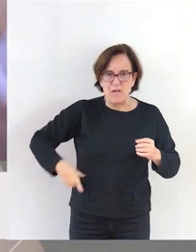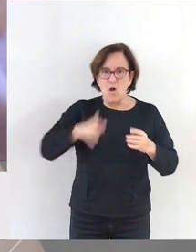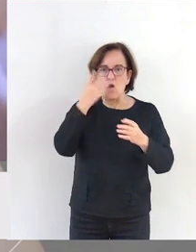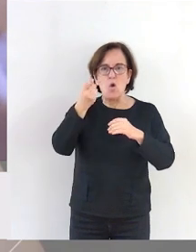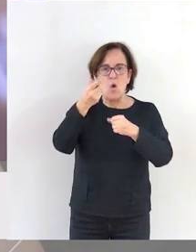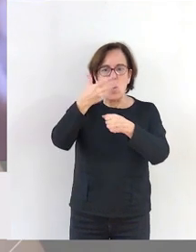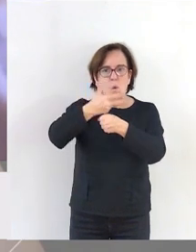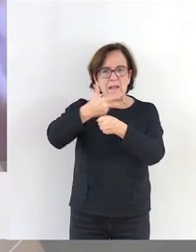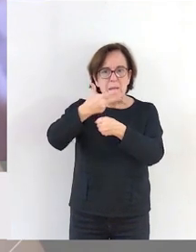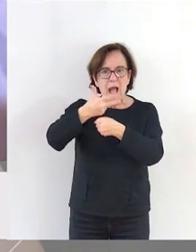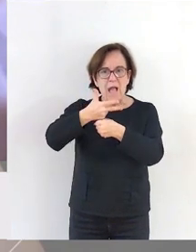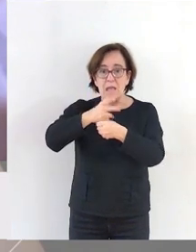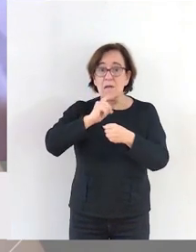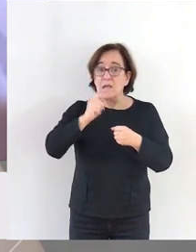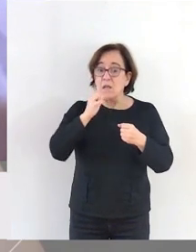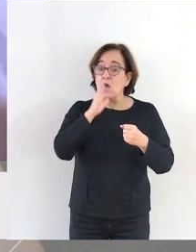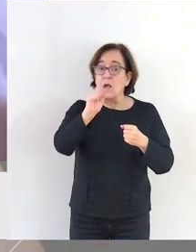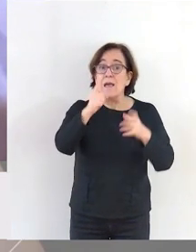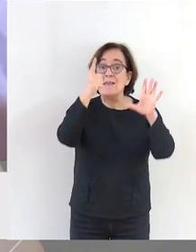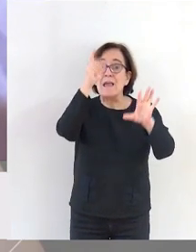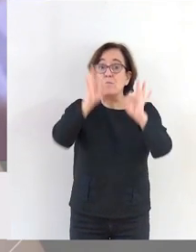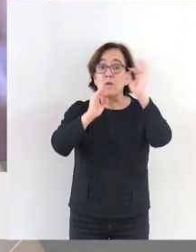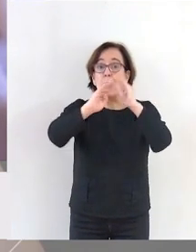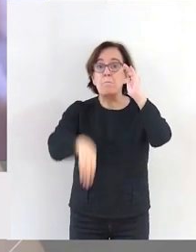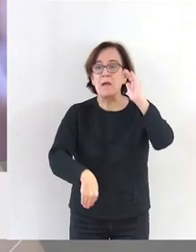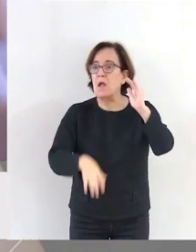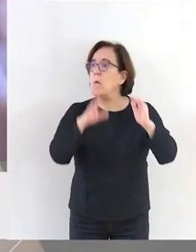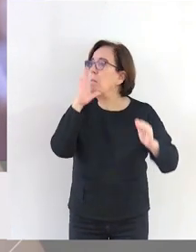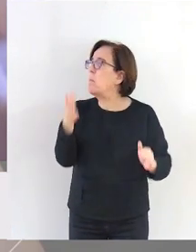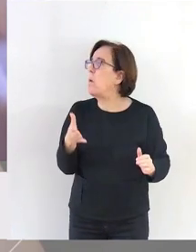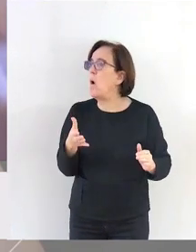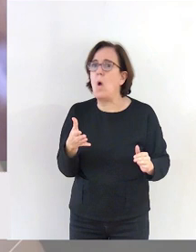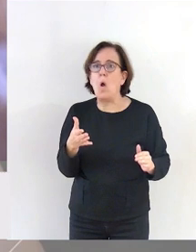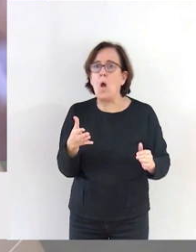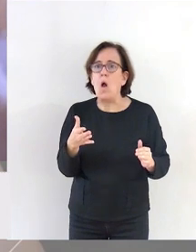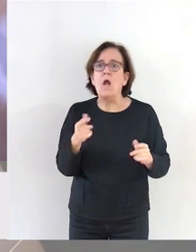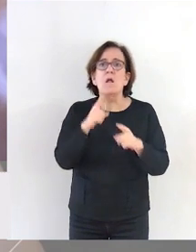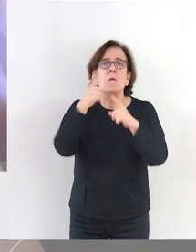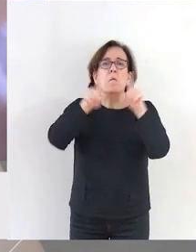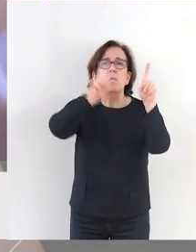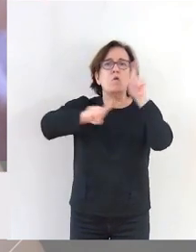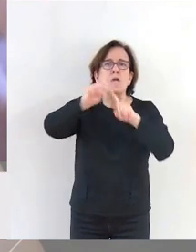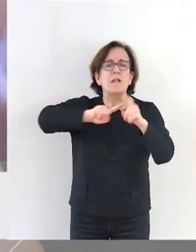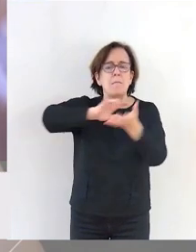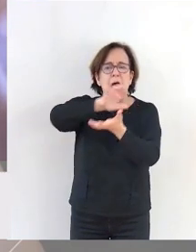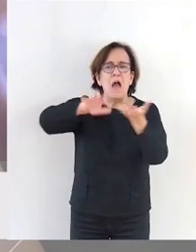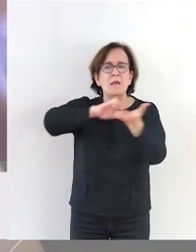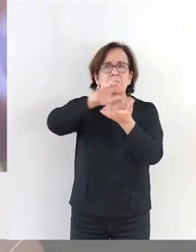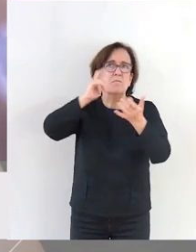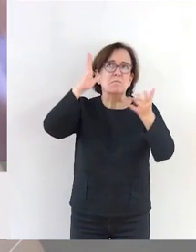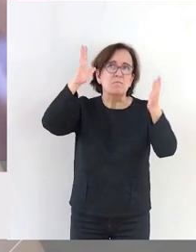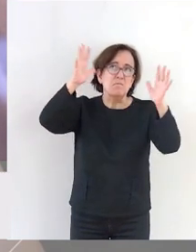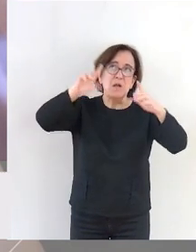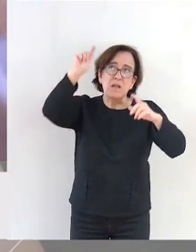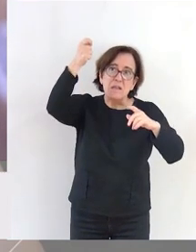cuál es tu motivo y menos del 6% de la población de decía que era por el por los eventos climáticos había otros factores que